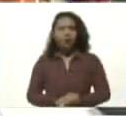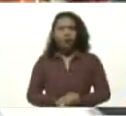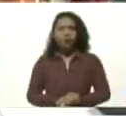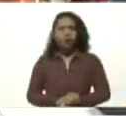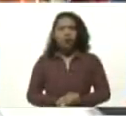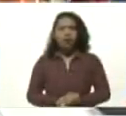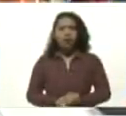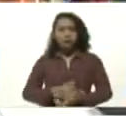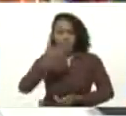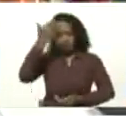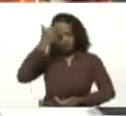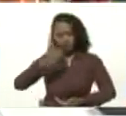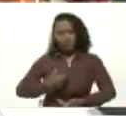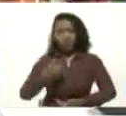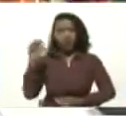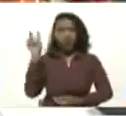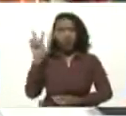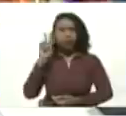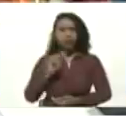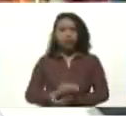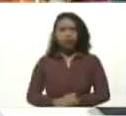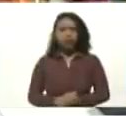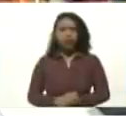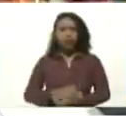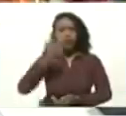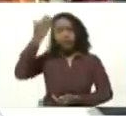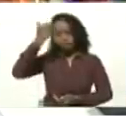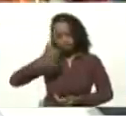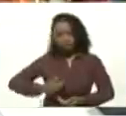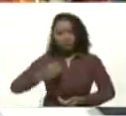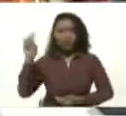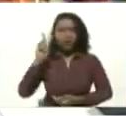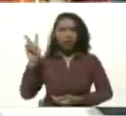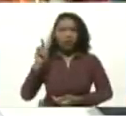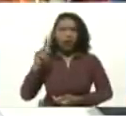ser venezolano. El ser venezolano,